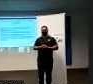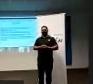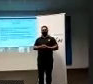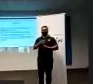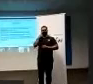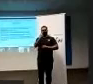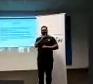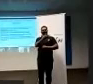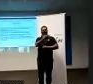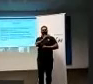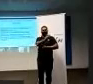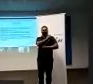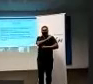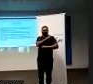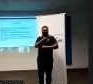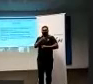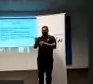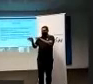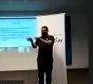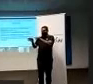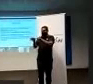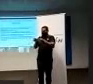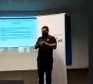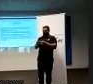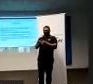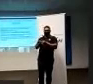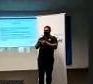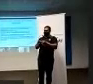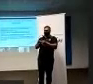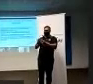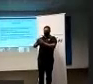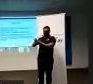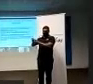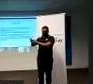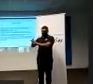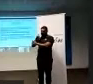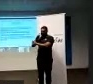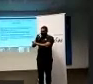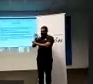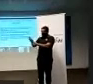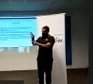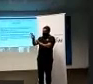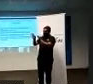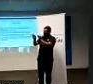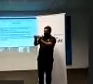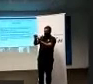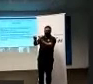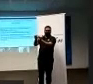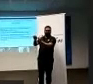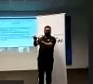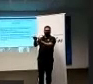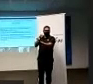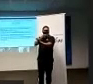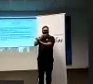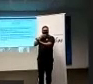vacunas no contienen virus vivos ni genoma completo, por lo tanto, la vacuna no tiene la capacidad replicativa y por ende no